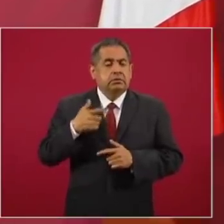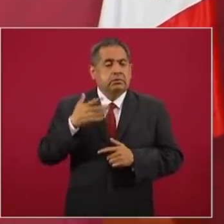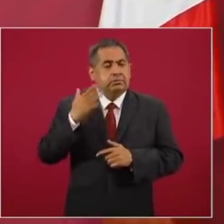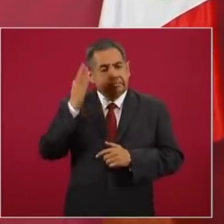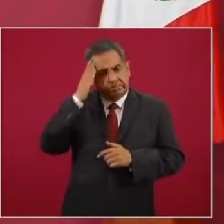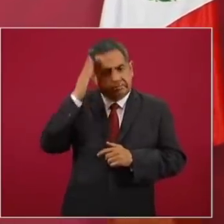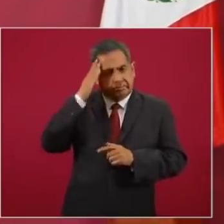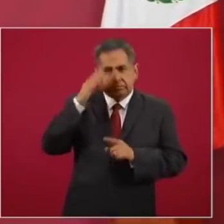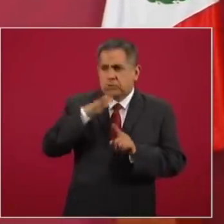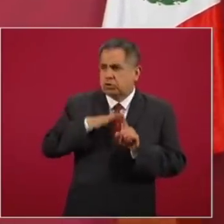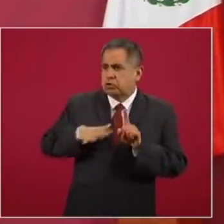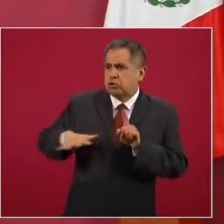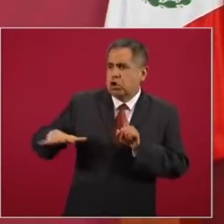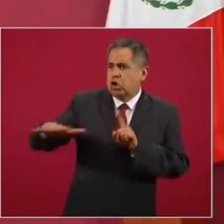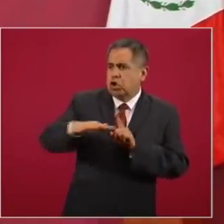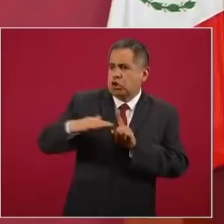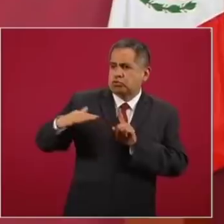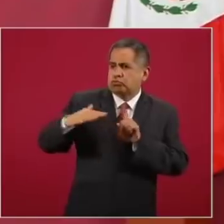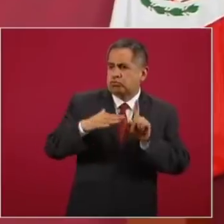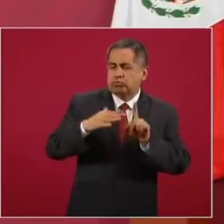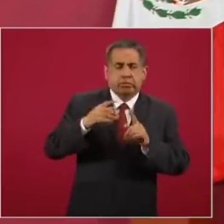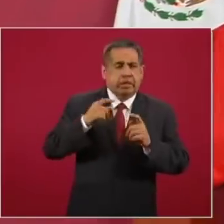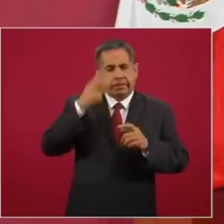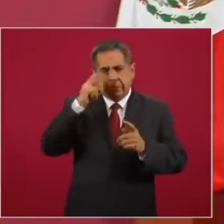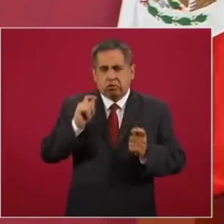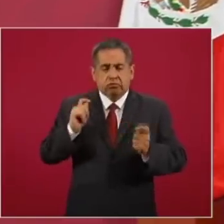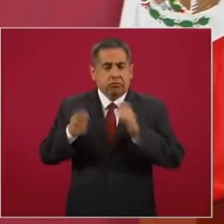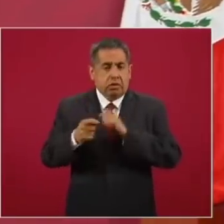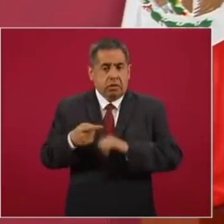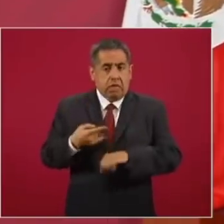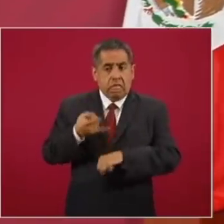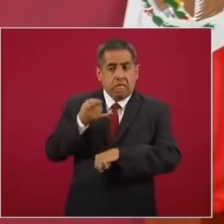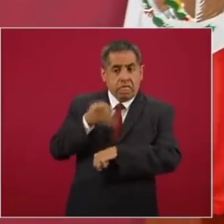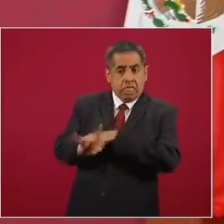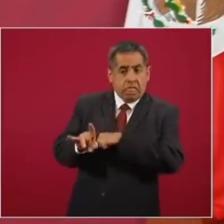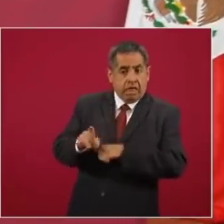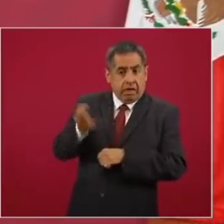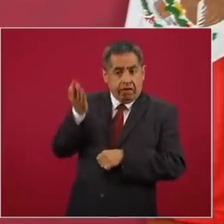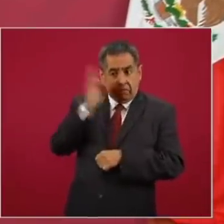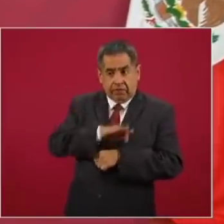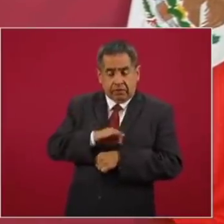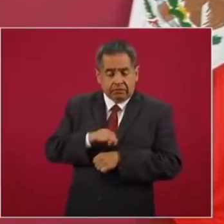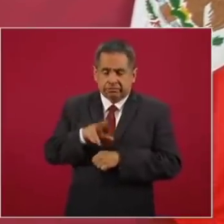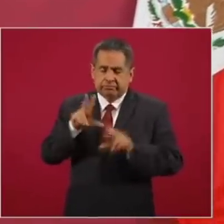encabezando un movimiento para transformar a México y no le voy a fallar al pueblo de México.